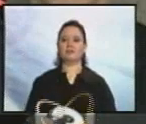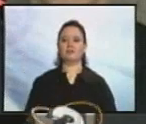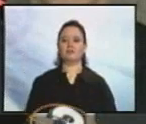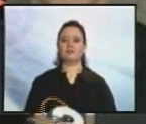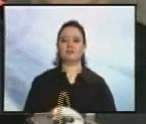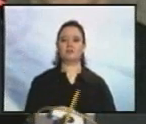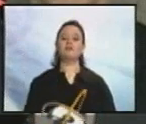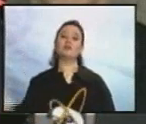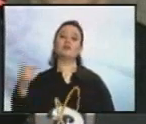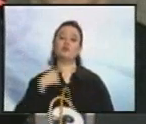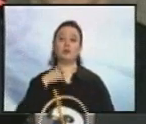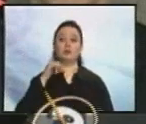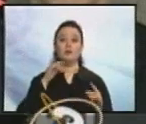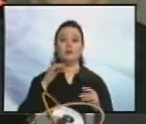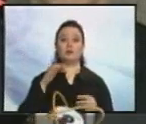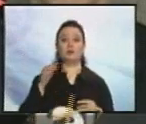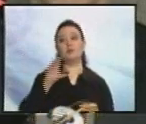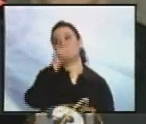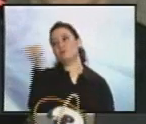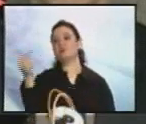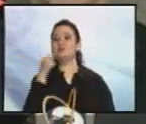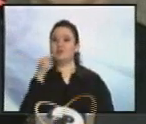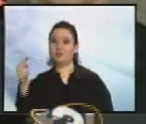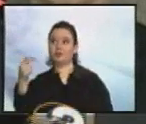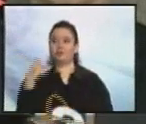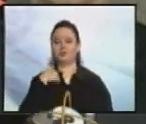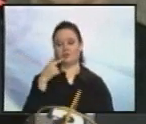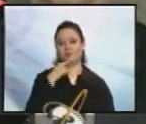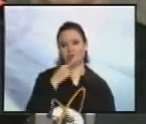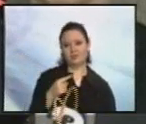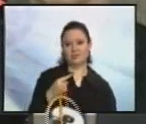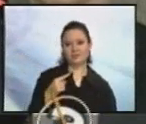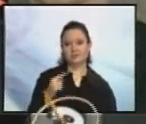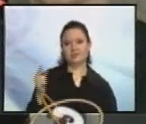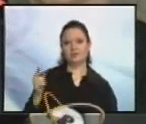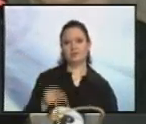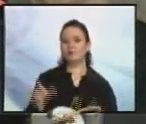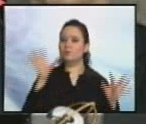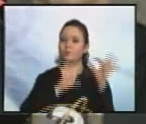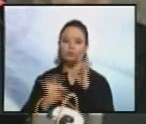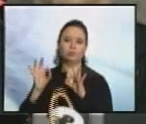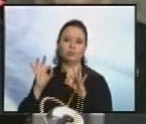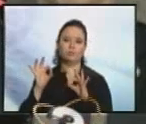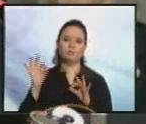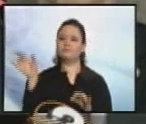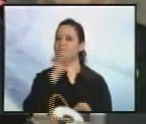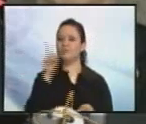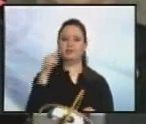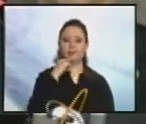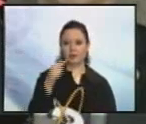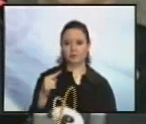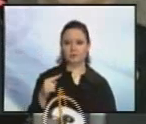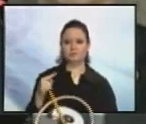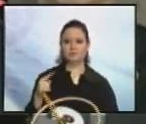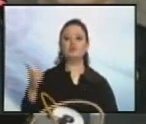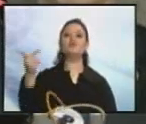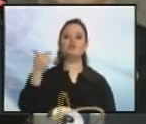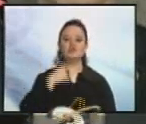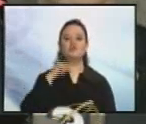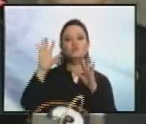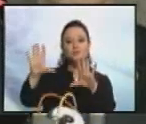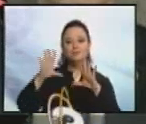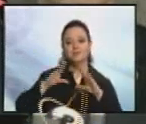me atribuyeron que dije y lo que omitieron de lo que dije, lo